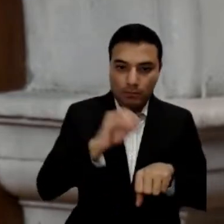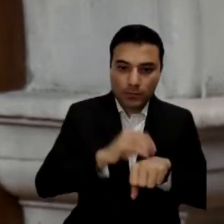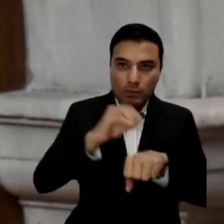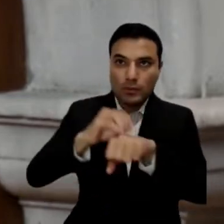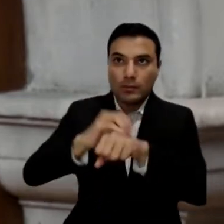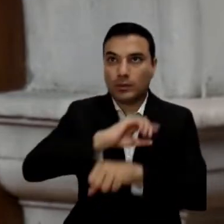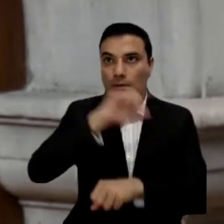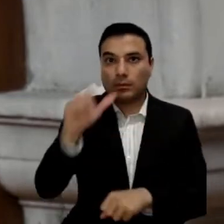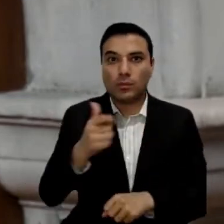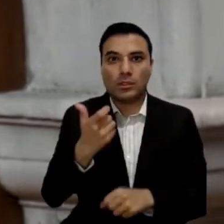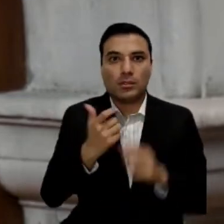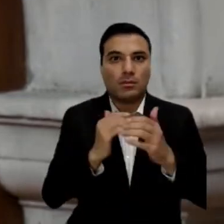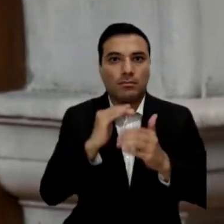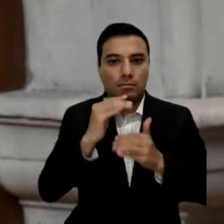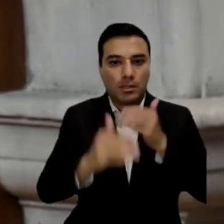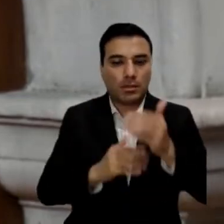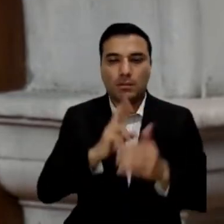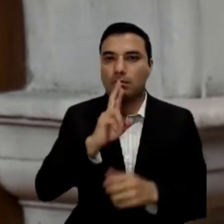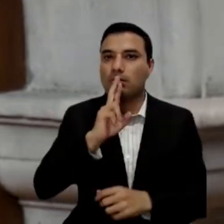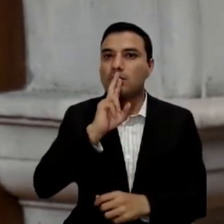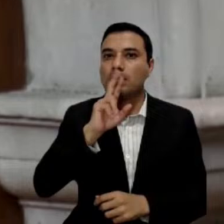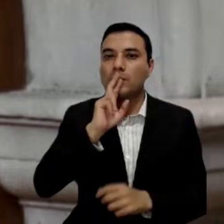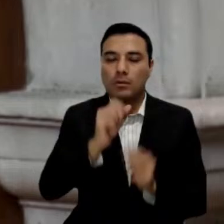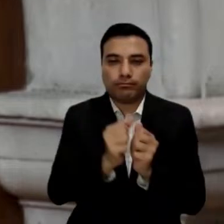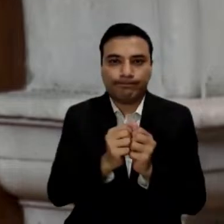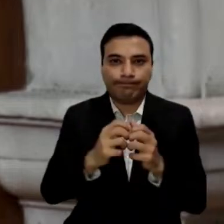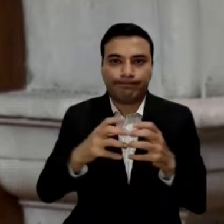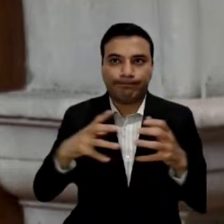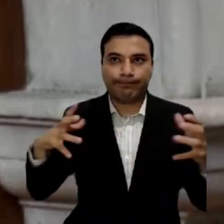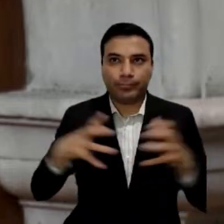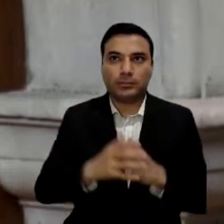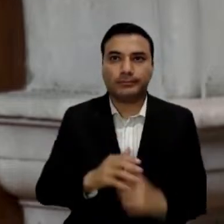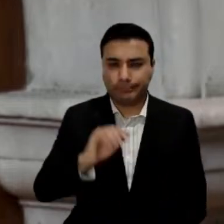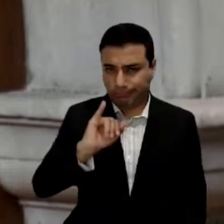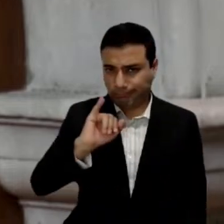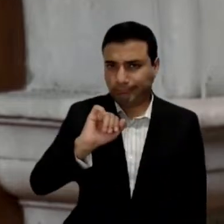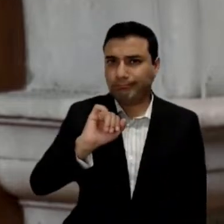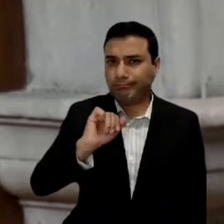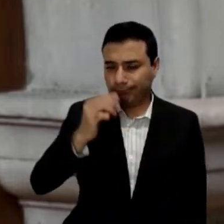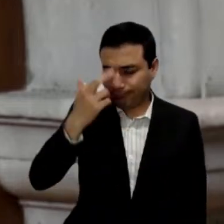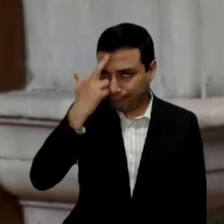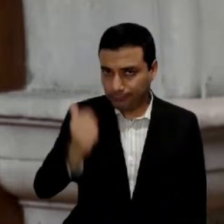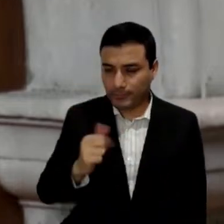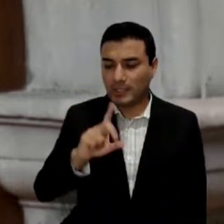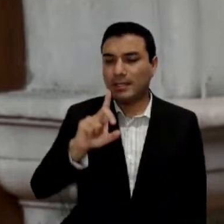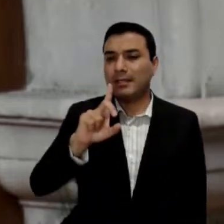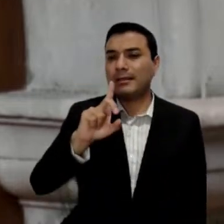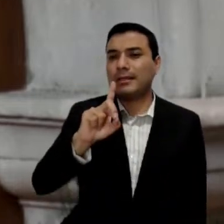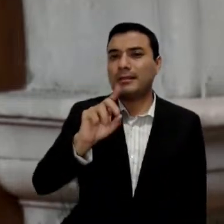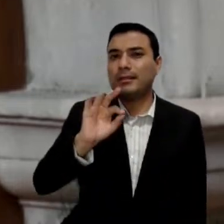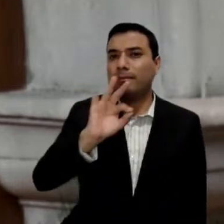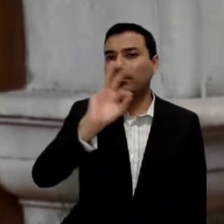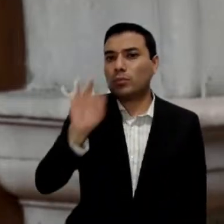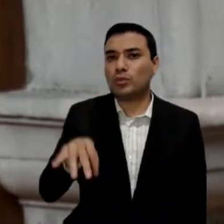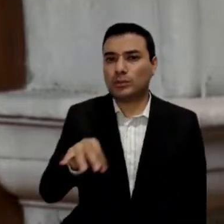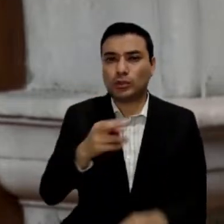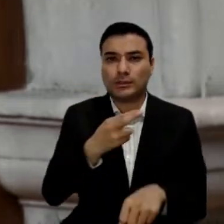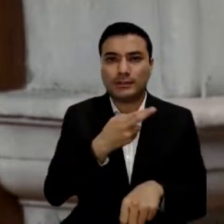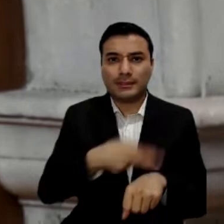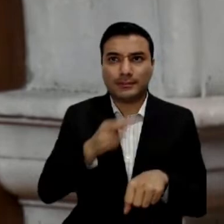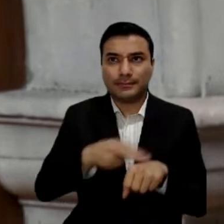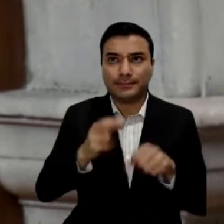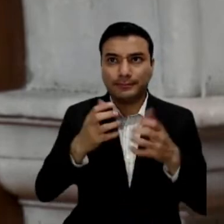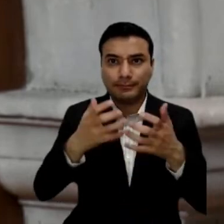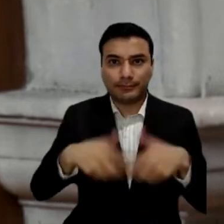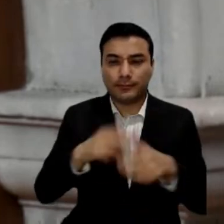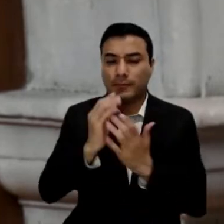económico. Si bien se redujo en un 30% la duración de los trámites empresariales